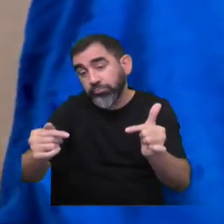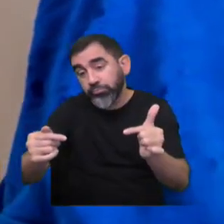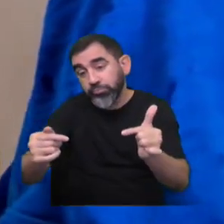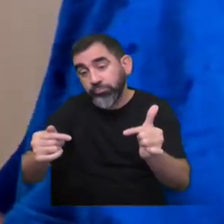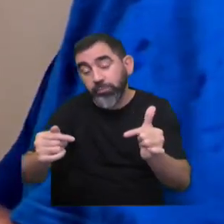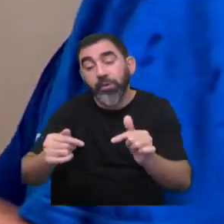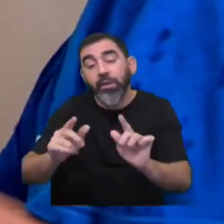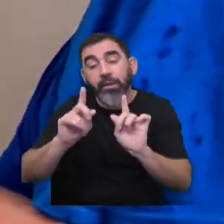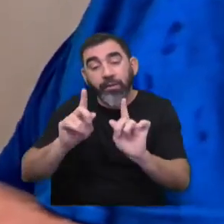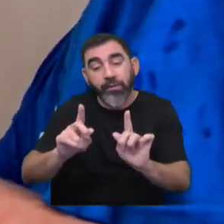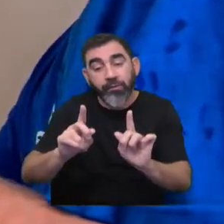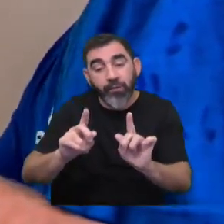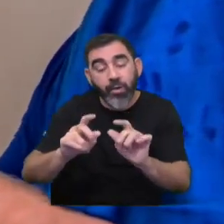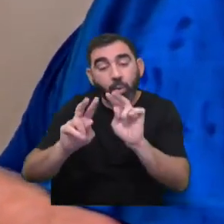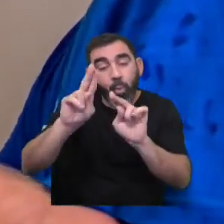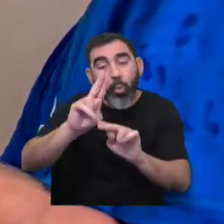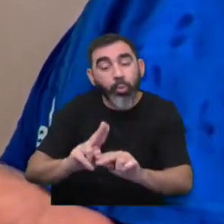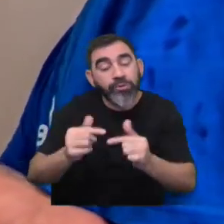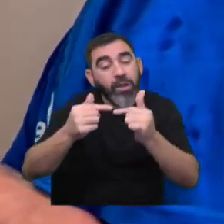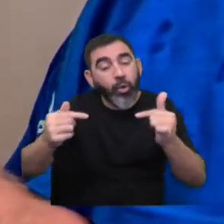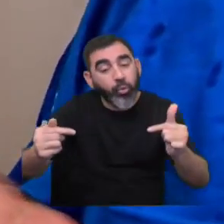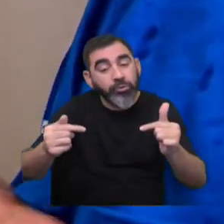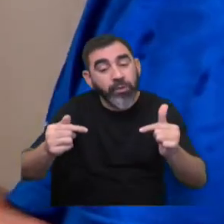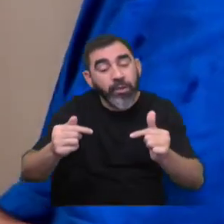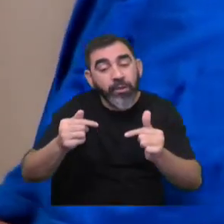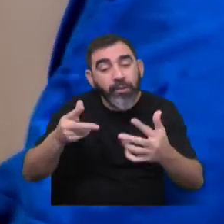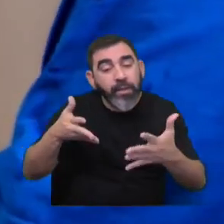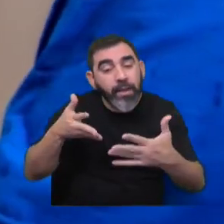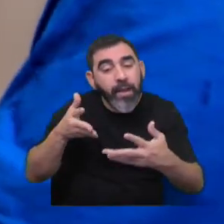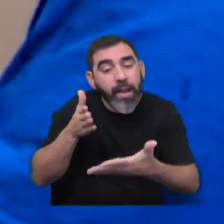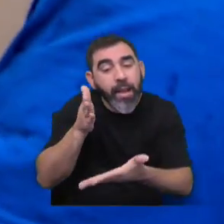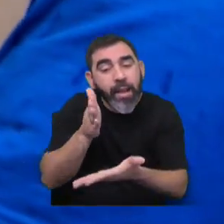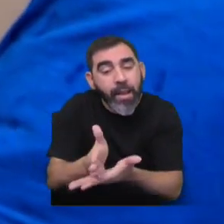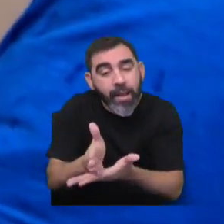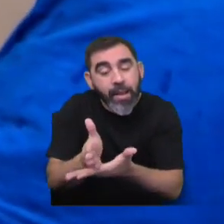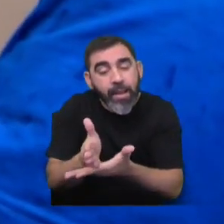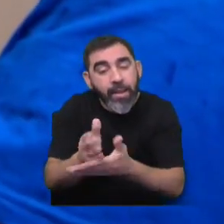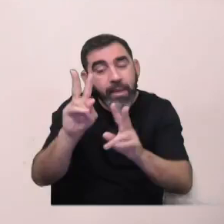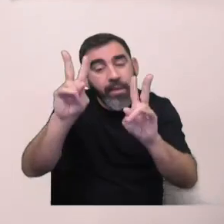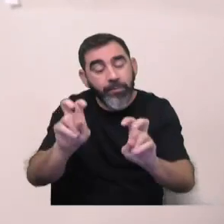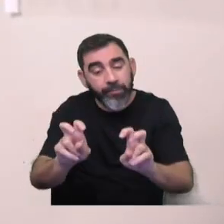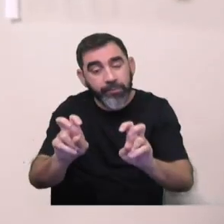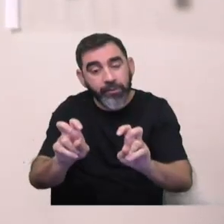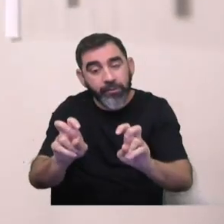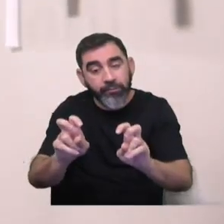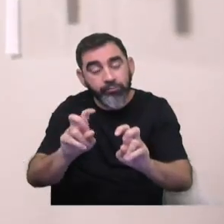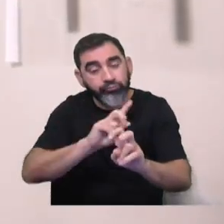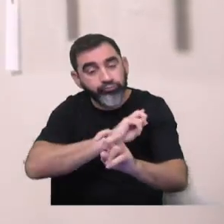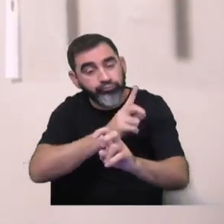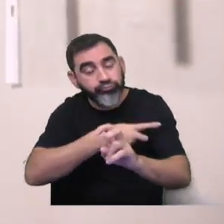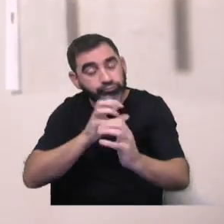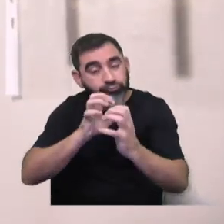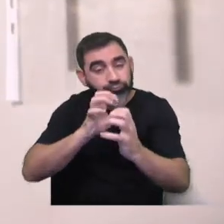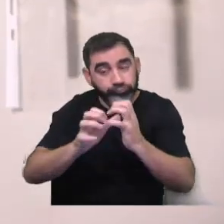conductoras, hay que usar dispositivos que lo que hacen es limitar la subida de tensión en